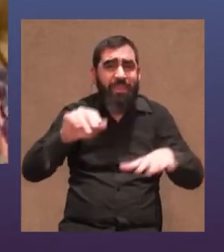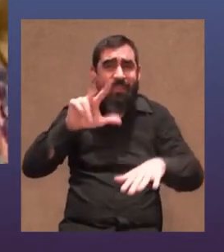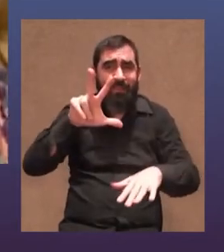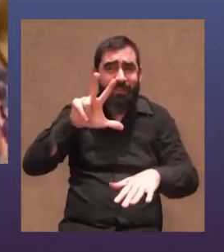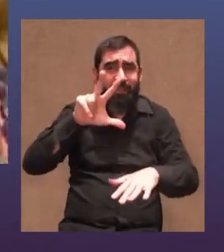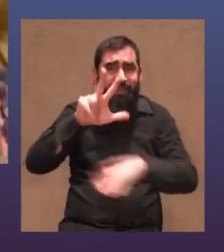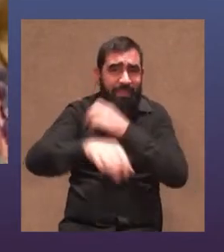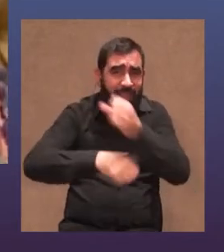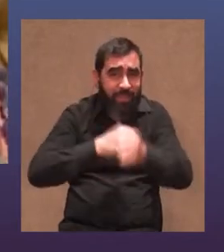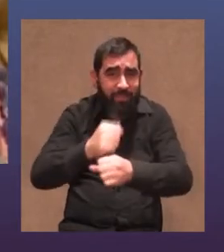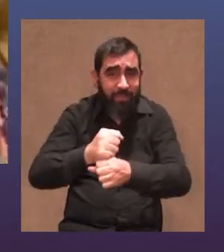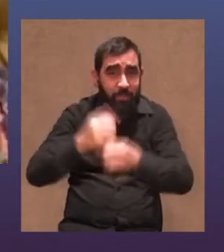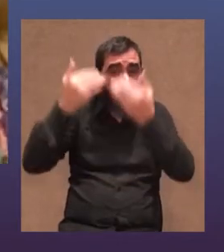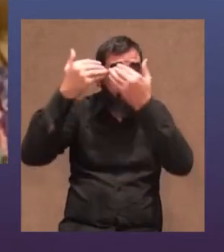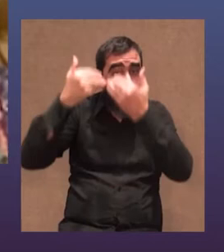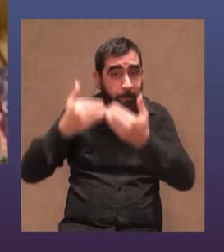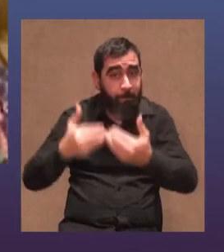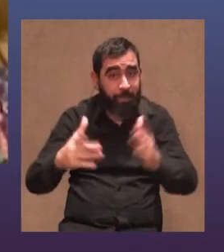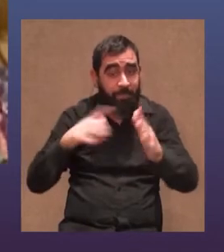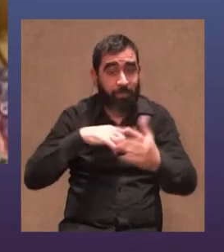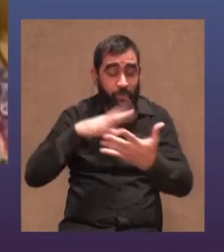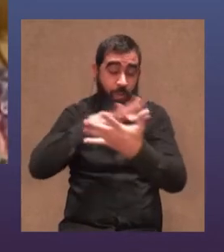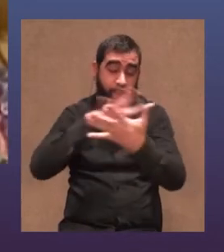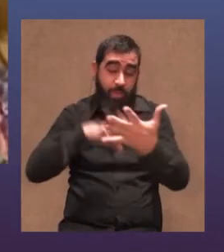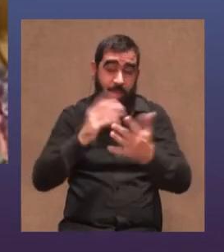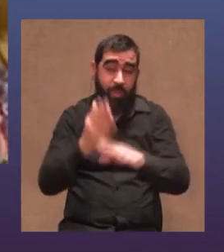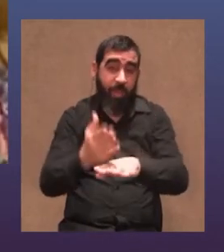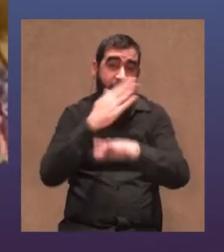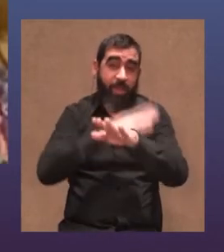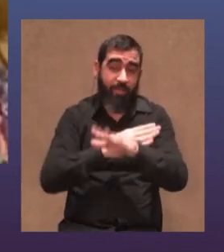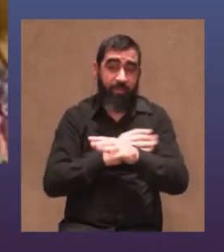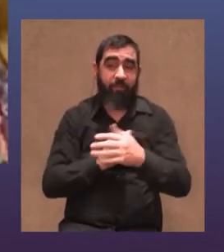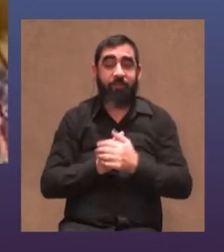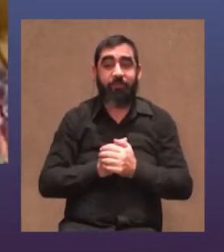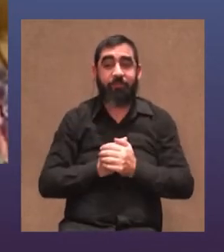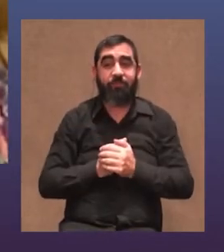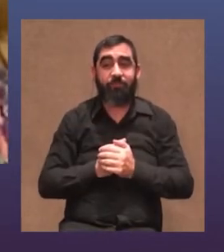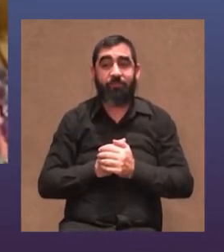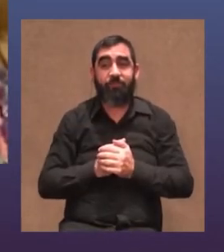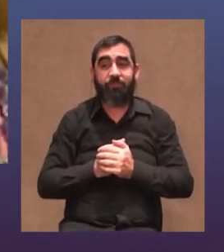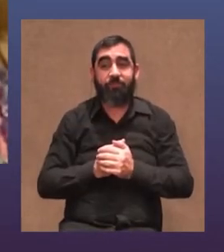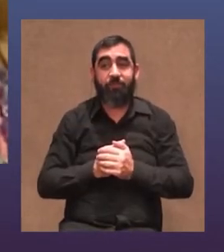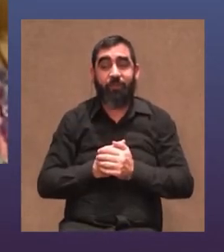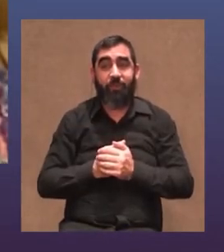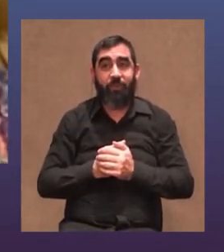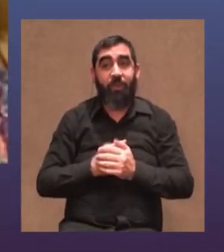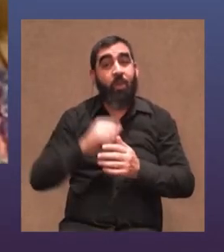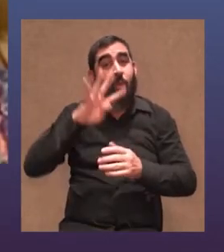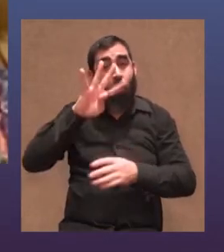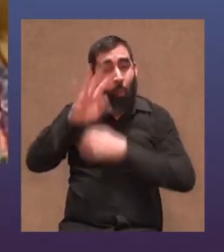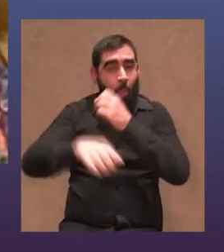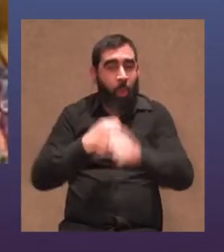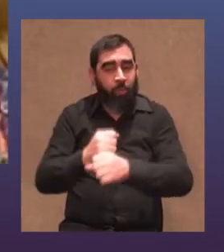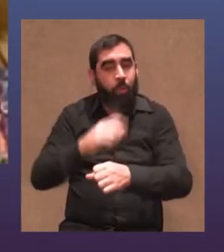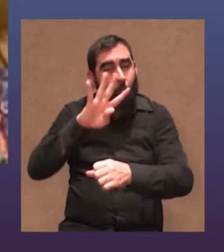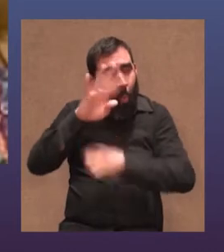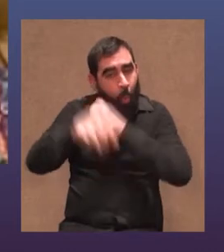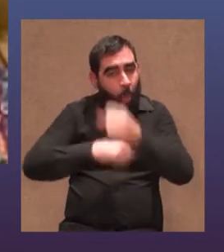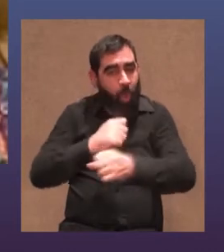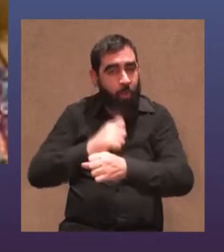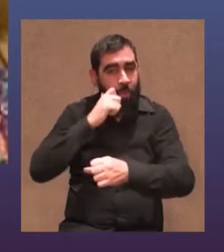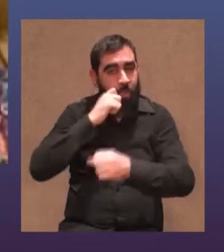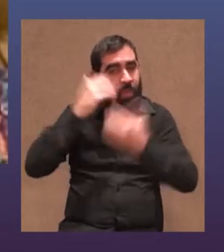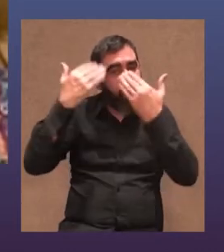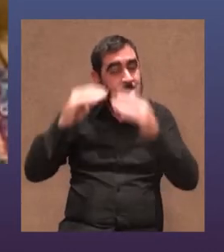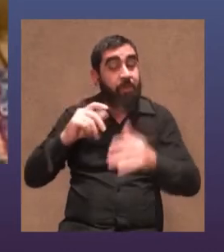los 3 años empezaste, yo leía en una entrevista. A los 4. A los 4 años. Y